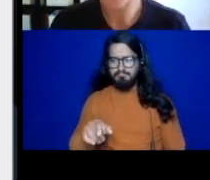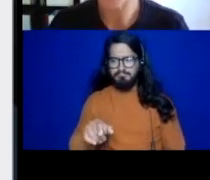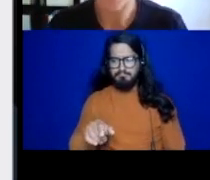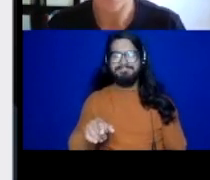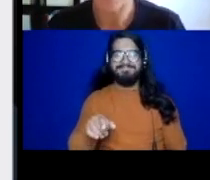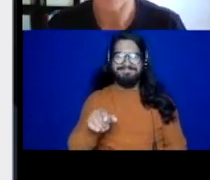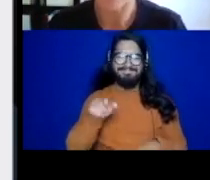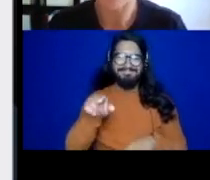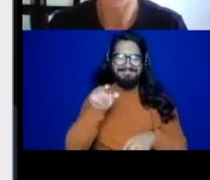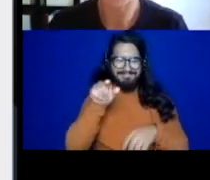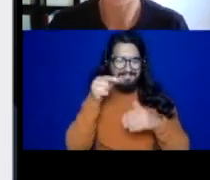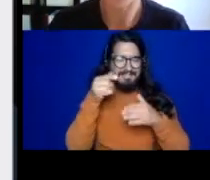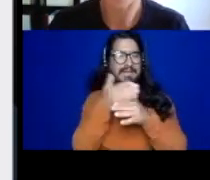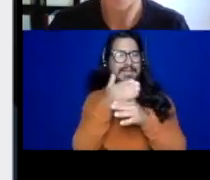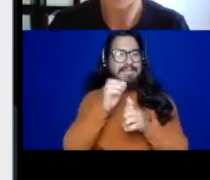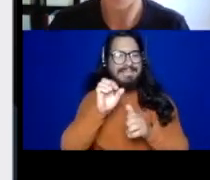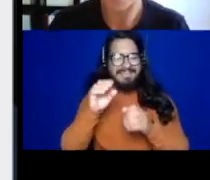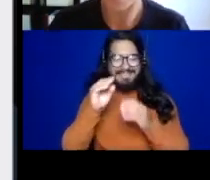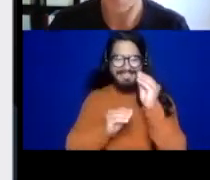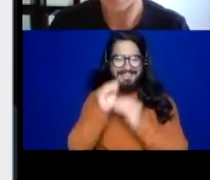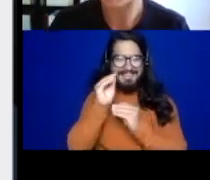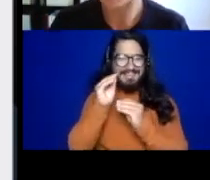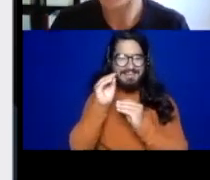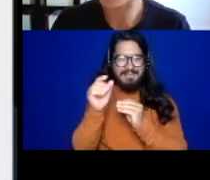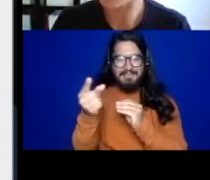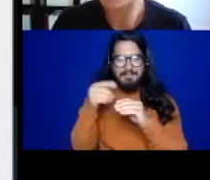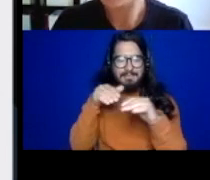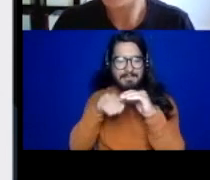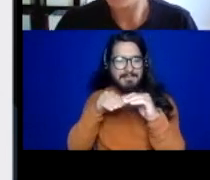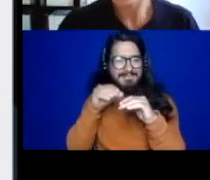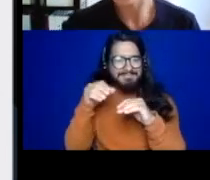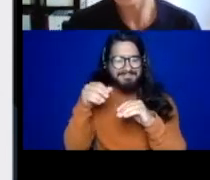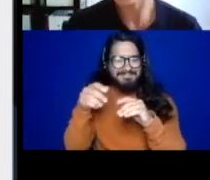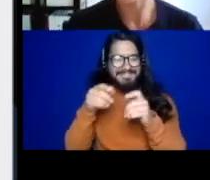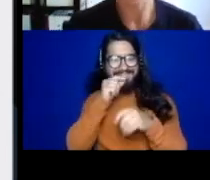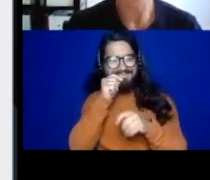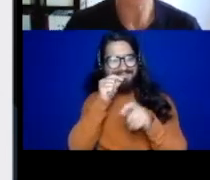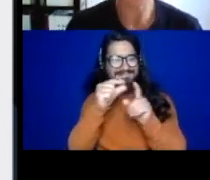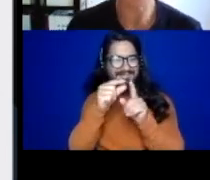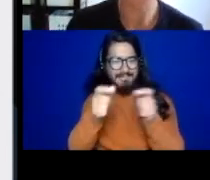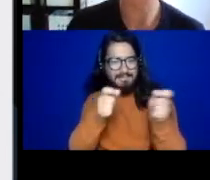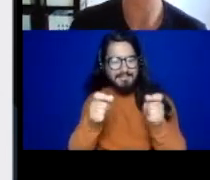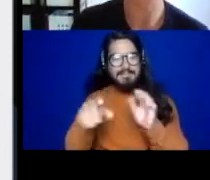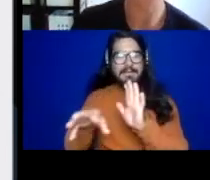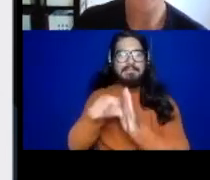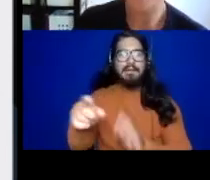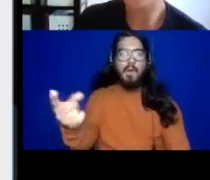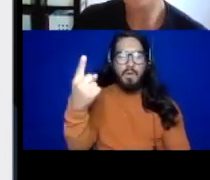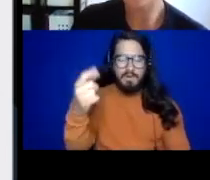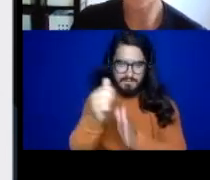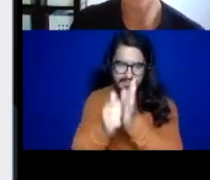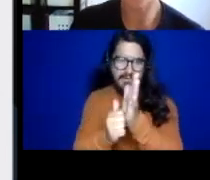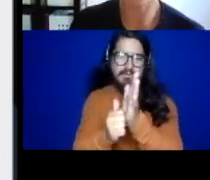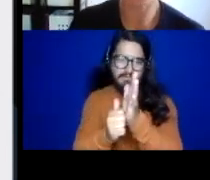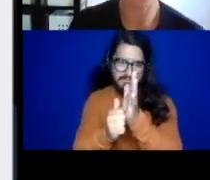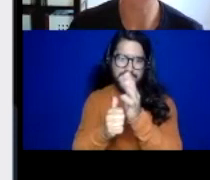Y esto es uno de los que vamos a usar. Vamos a editarlo y entrar una de las contraseñas.